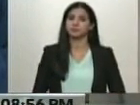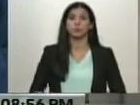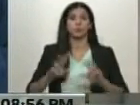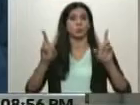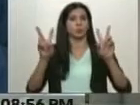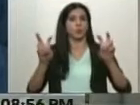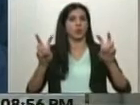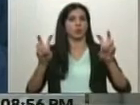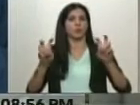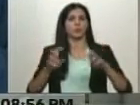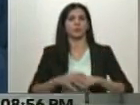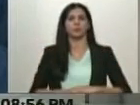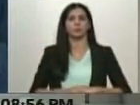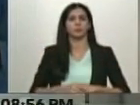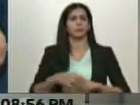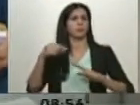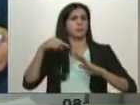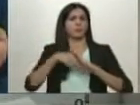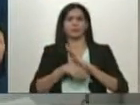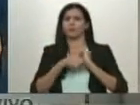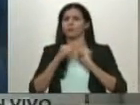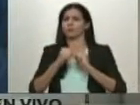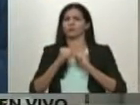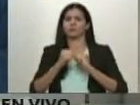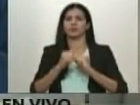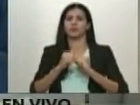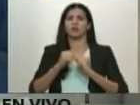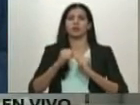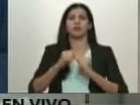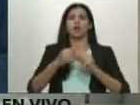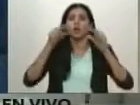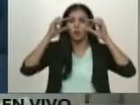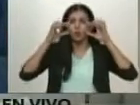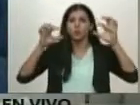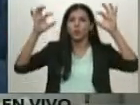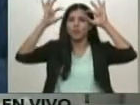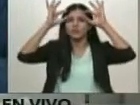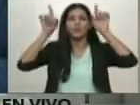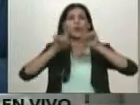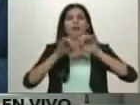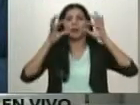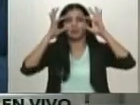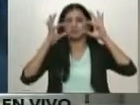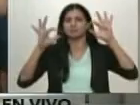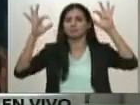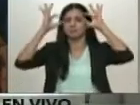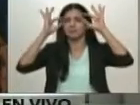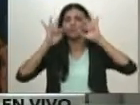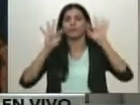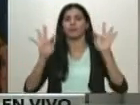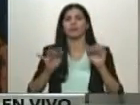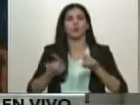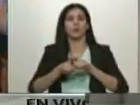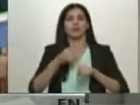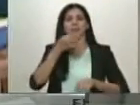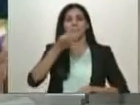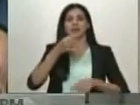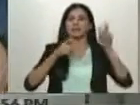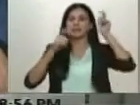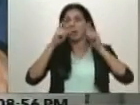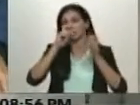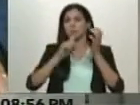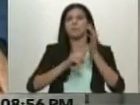innovador, profundamente robinsoniano, el modo de vida robinsoniano, hablaba el comandante Chávez en los años